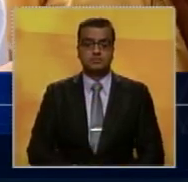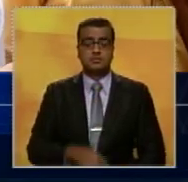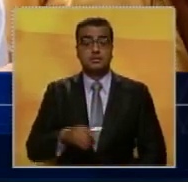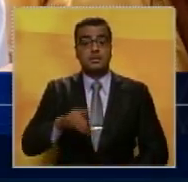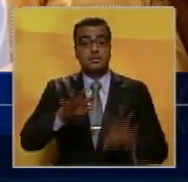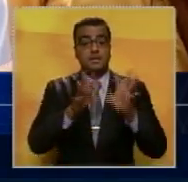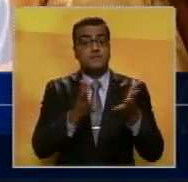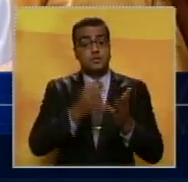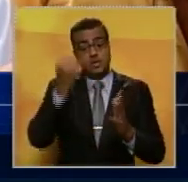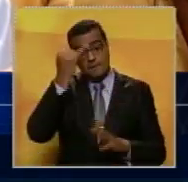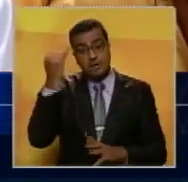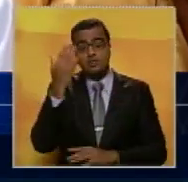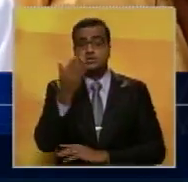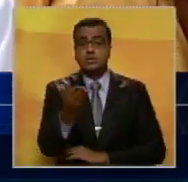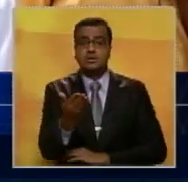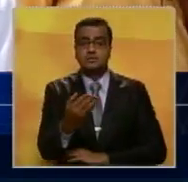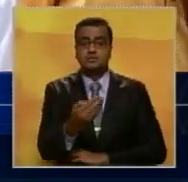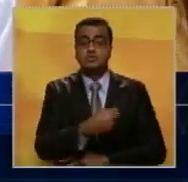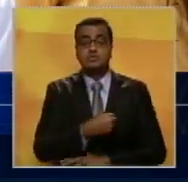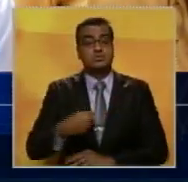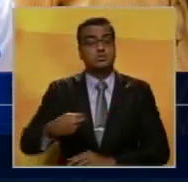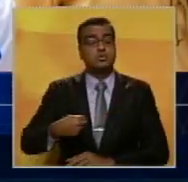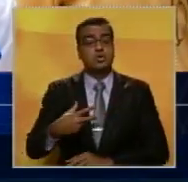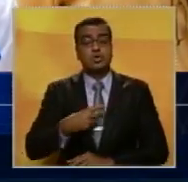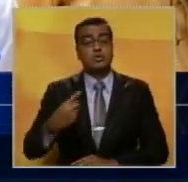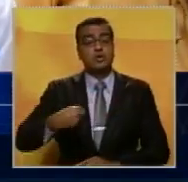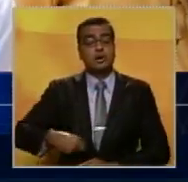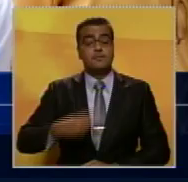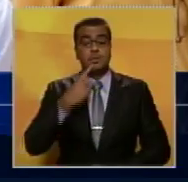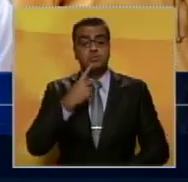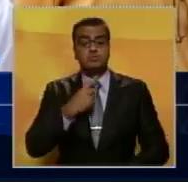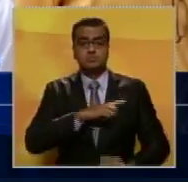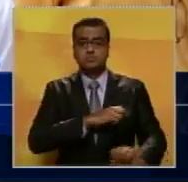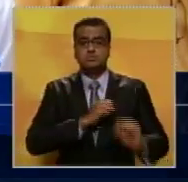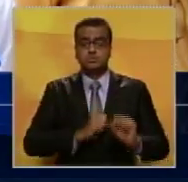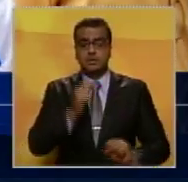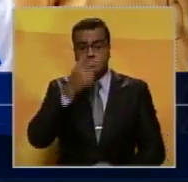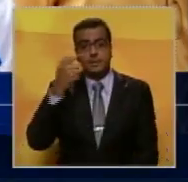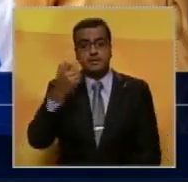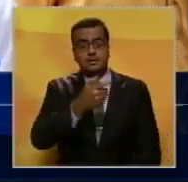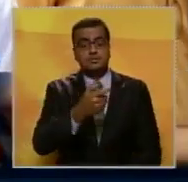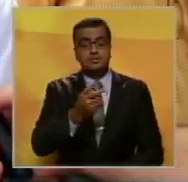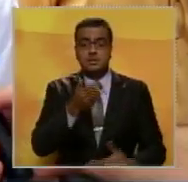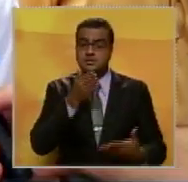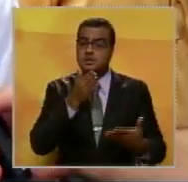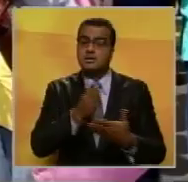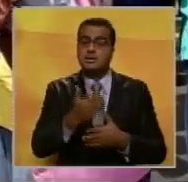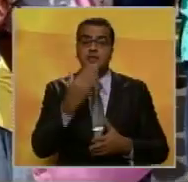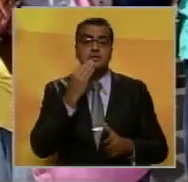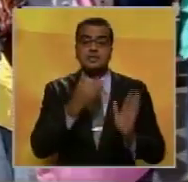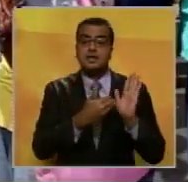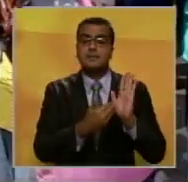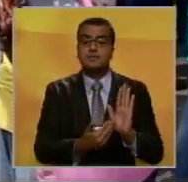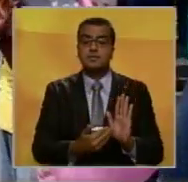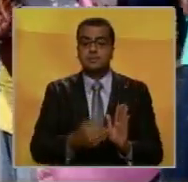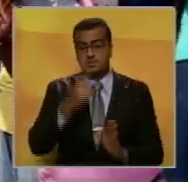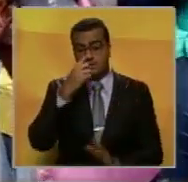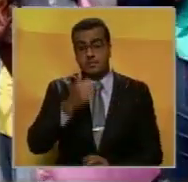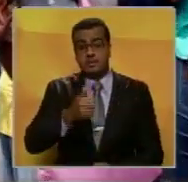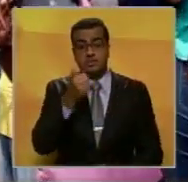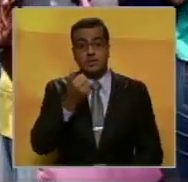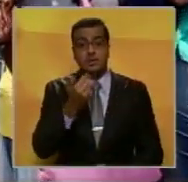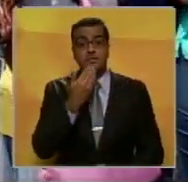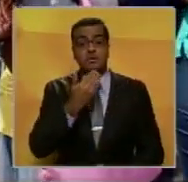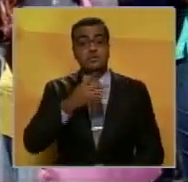mundo, imagínense ustedes si nosotros no tenemos la obligación patria de seguir ese ejemplo. Los abuelos